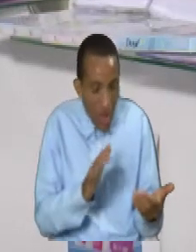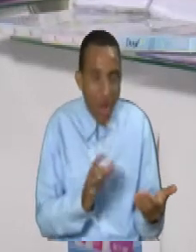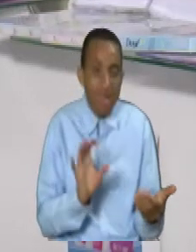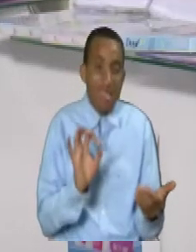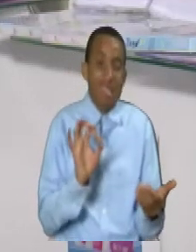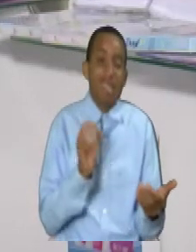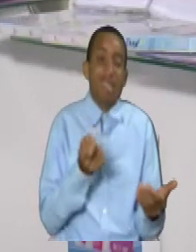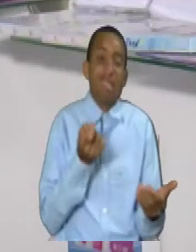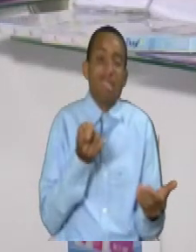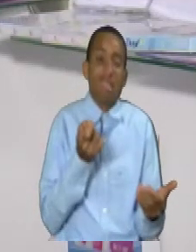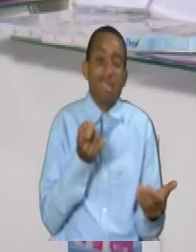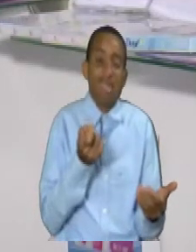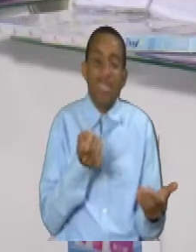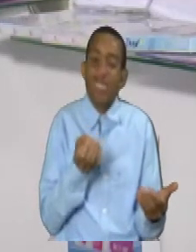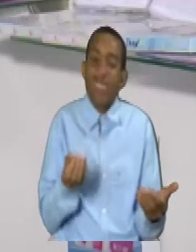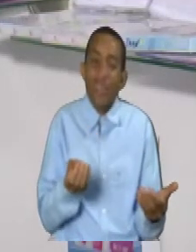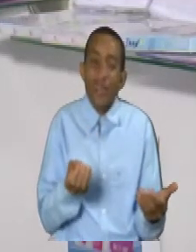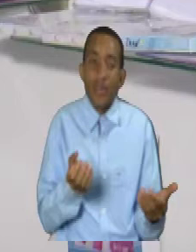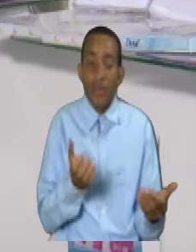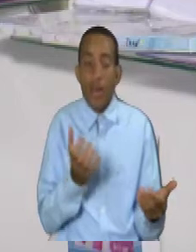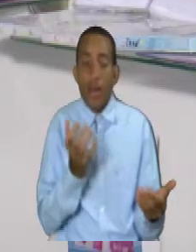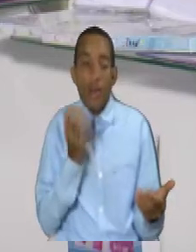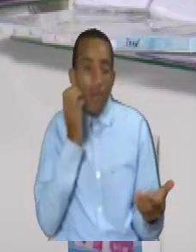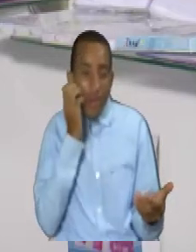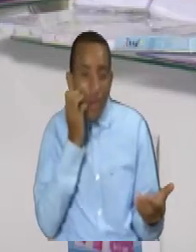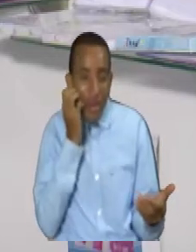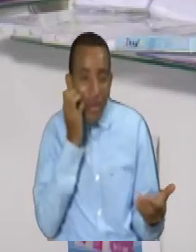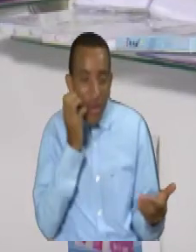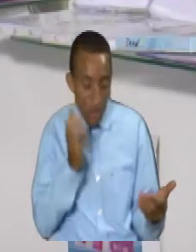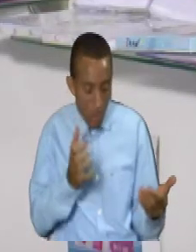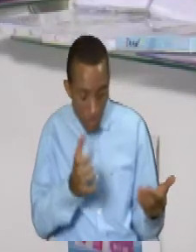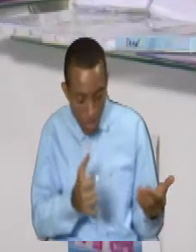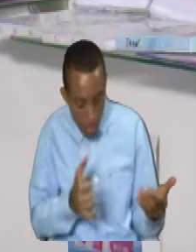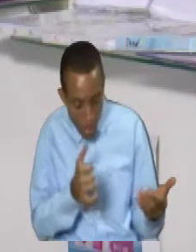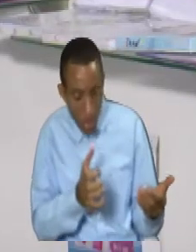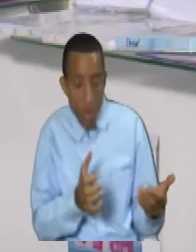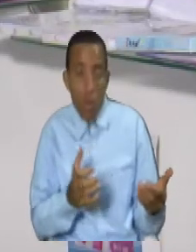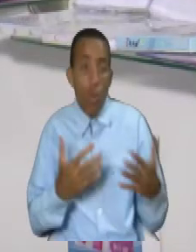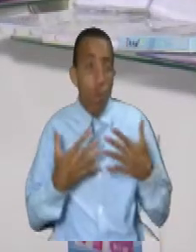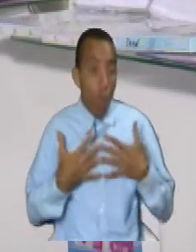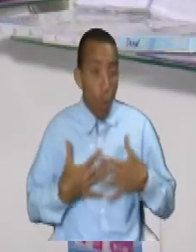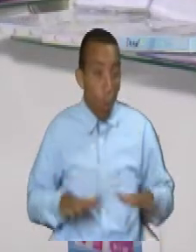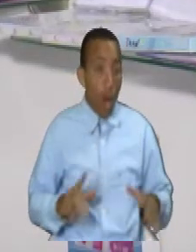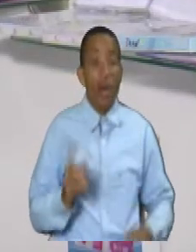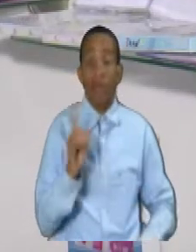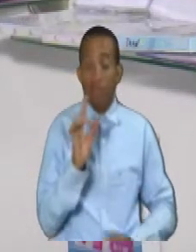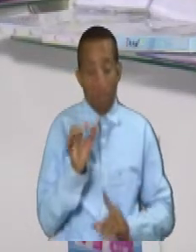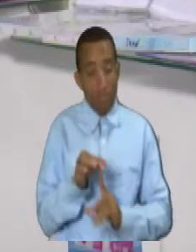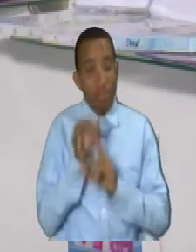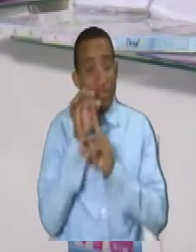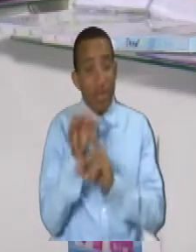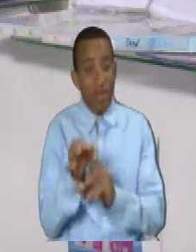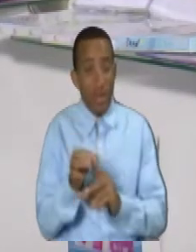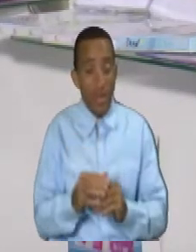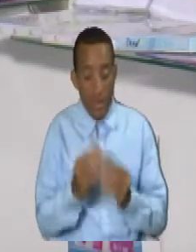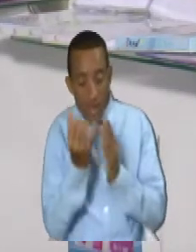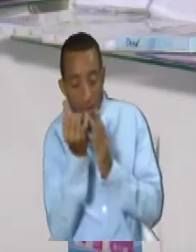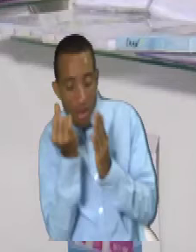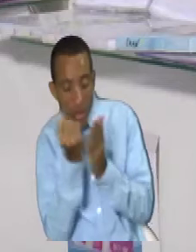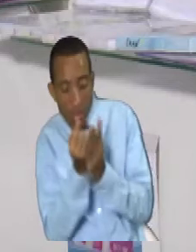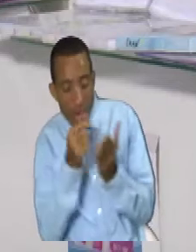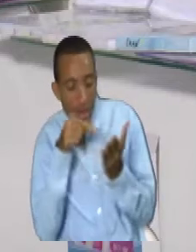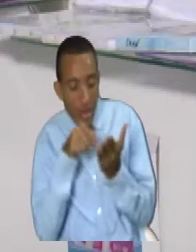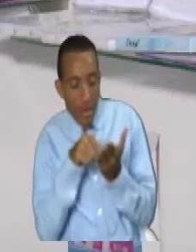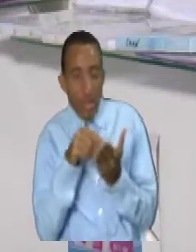aplicar jabones que sean neutros. No podemos usar cremas o champús de cualquier marca, tienen que ser jabones